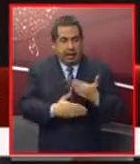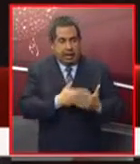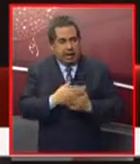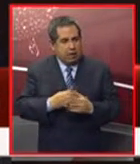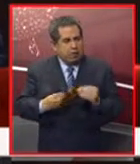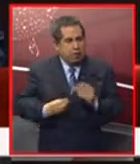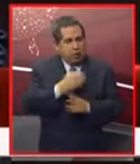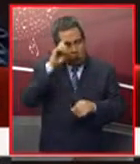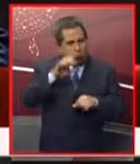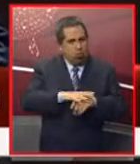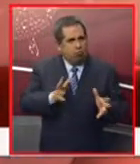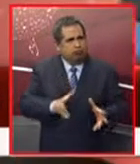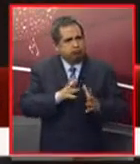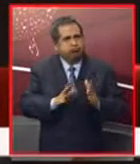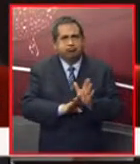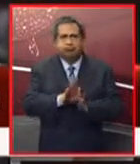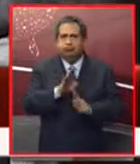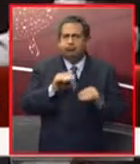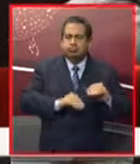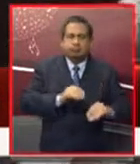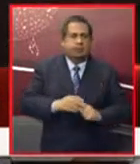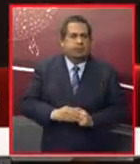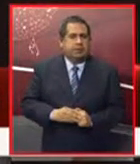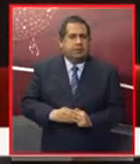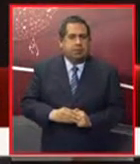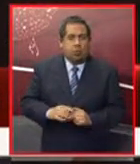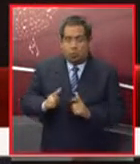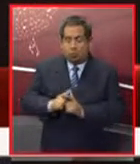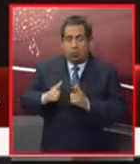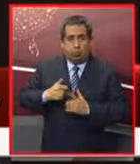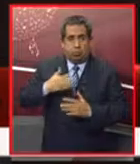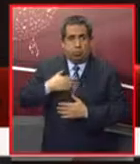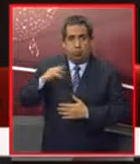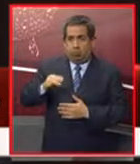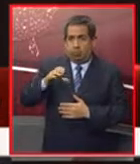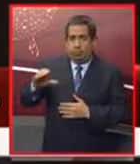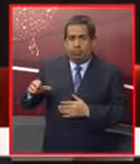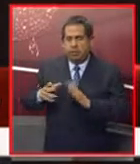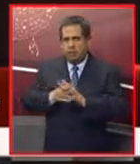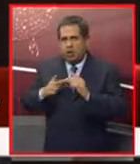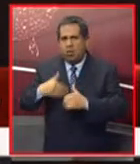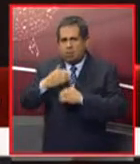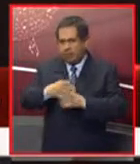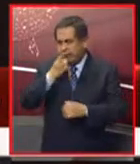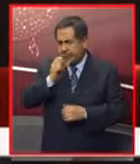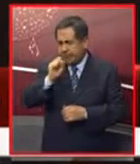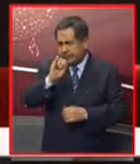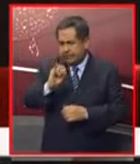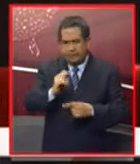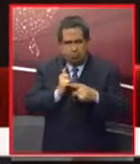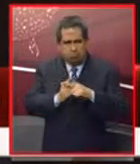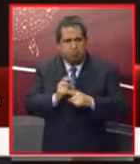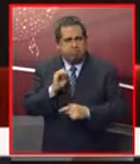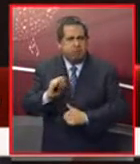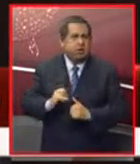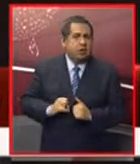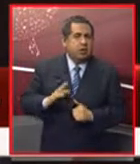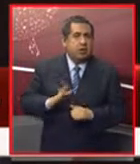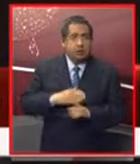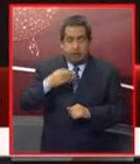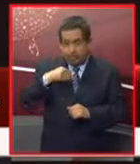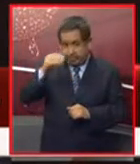del emprendimiento. El Grupo Parlamentario de Movimiento Ciudadano votará a favor de este dictamen, ya que